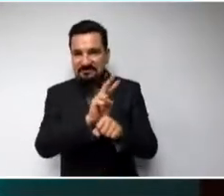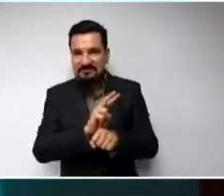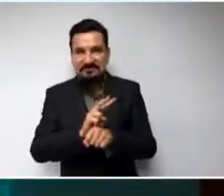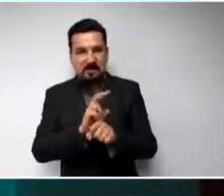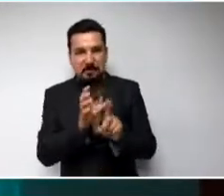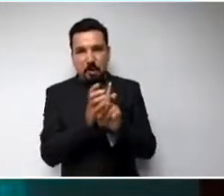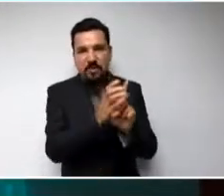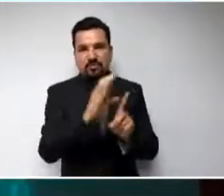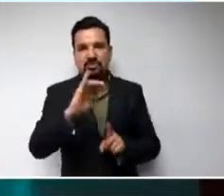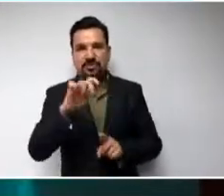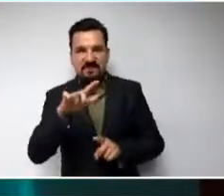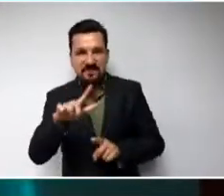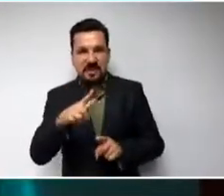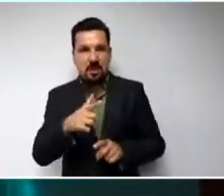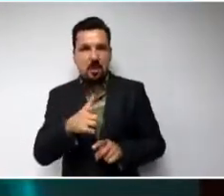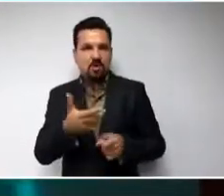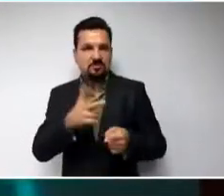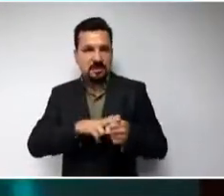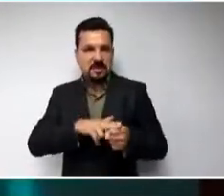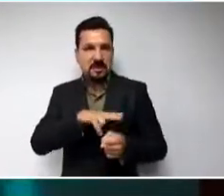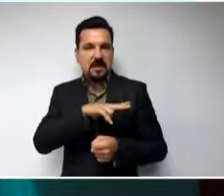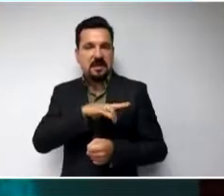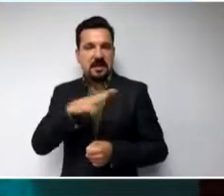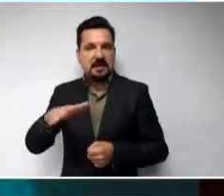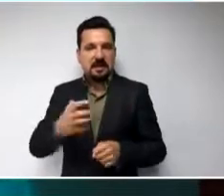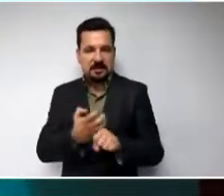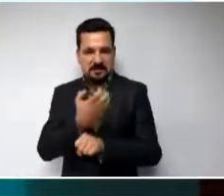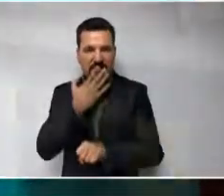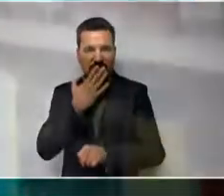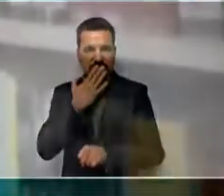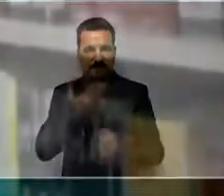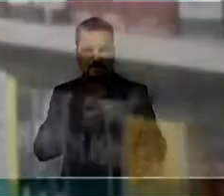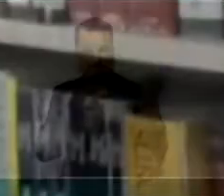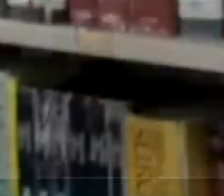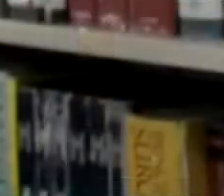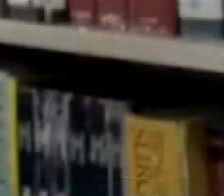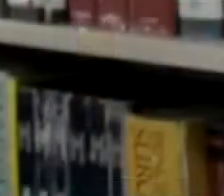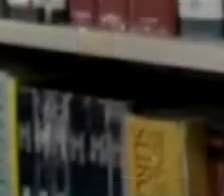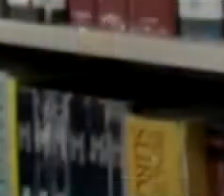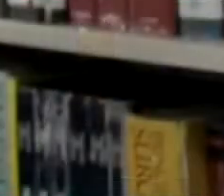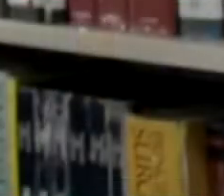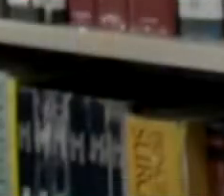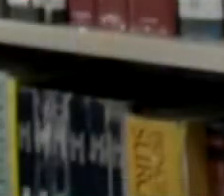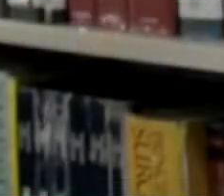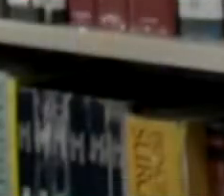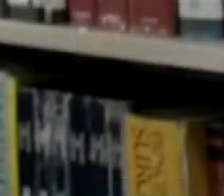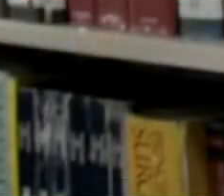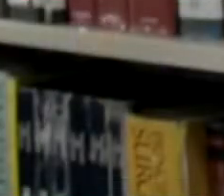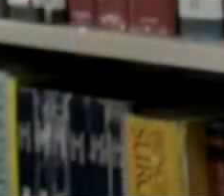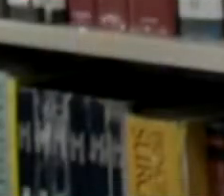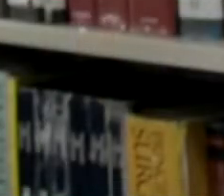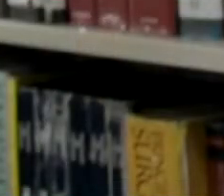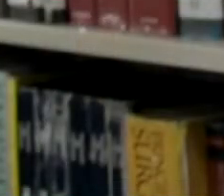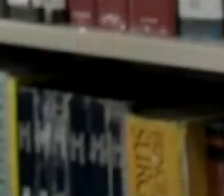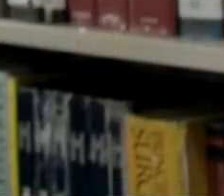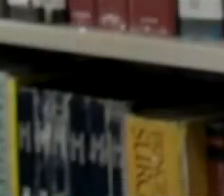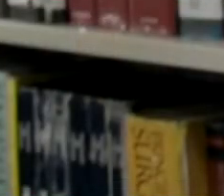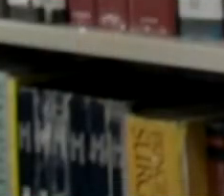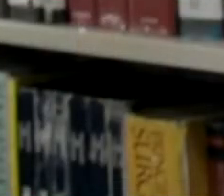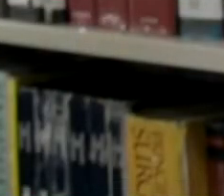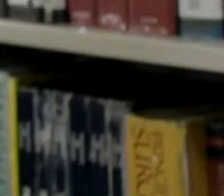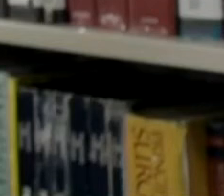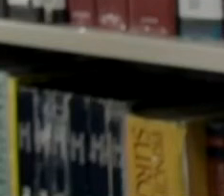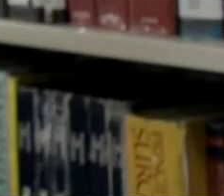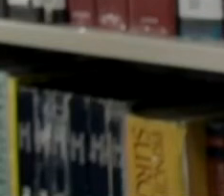protección civil del hospital general del estado mi nombre es elvis bernardo posada de encinas